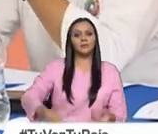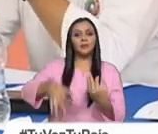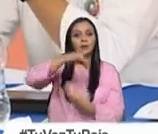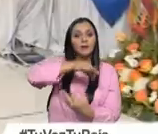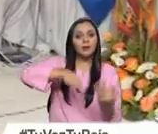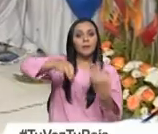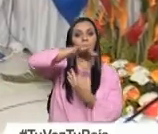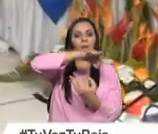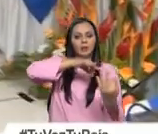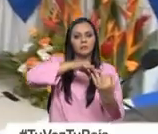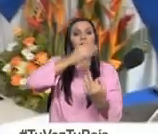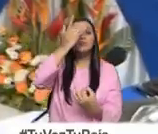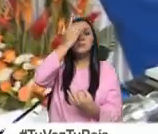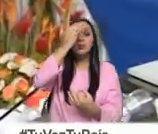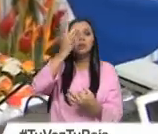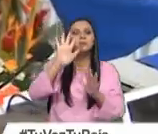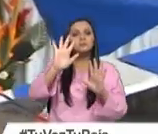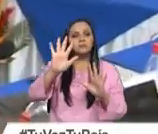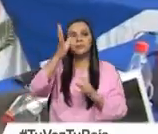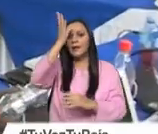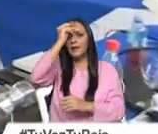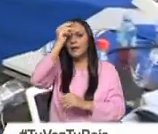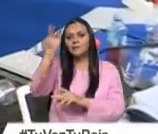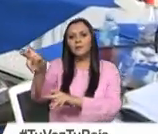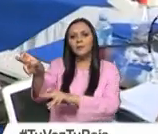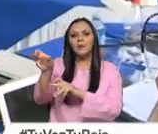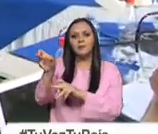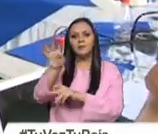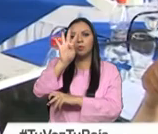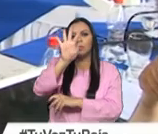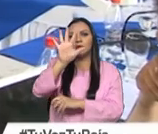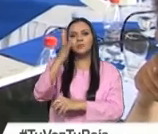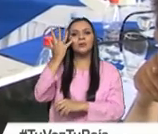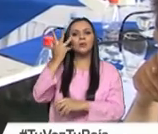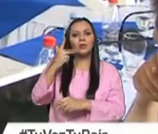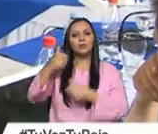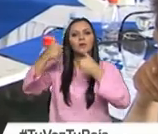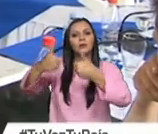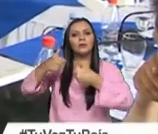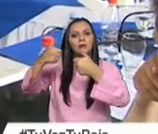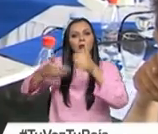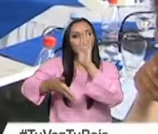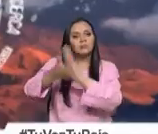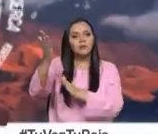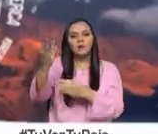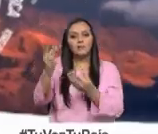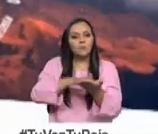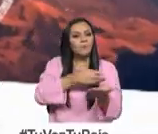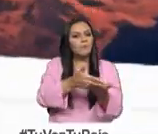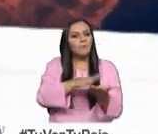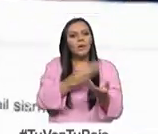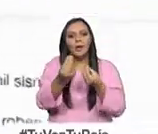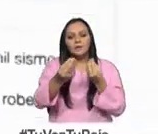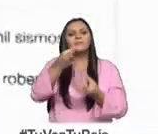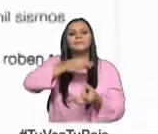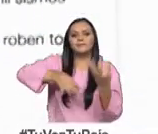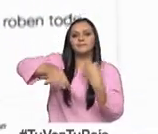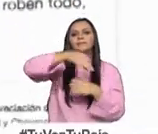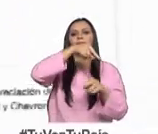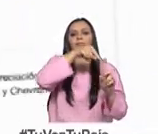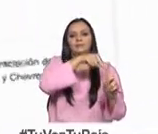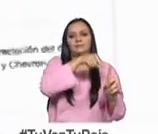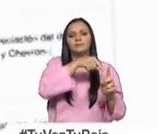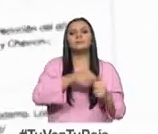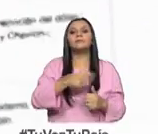periodo concedido por licencia sin remuneración a Jorge Glass de Espinel, candidato del binomio de Alianza País. El presidente de la